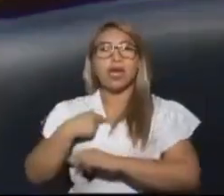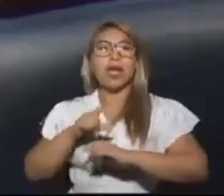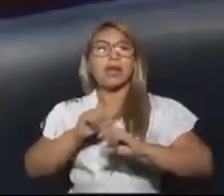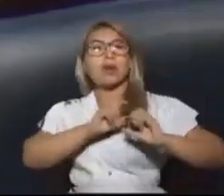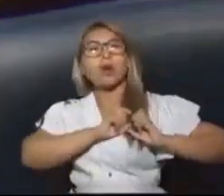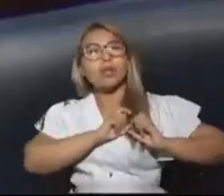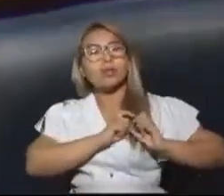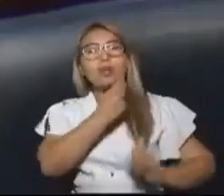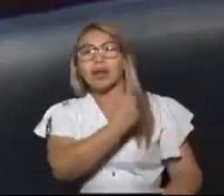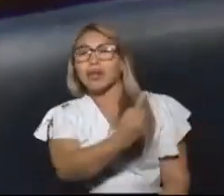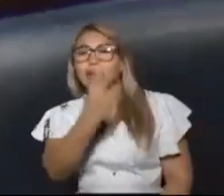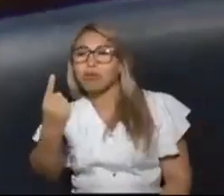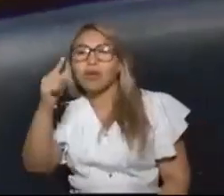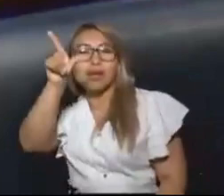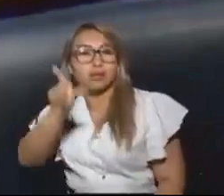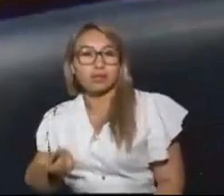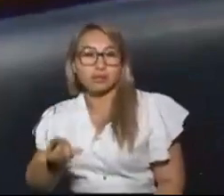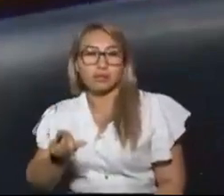de cada persona.